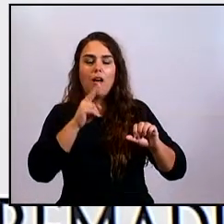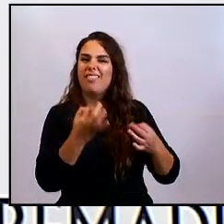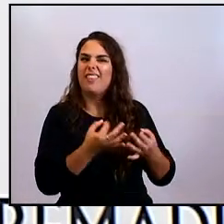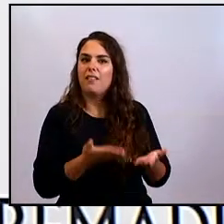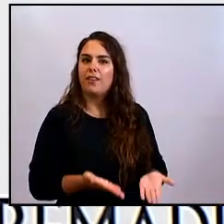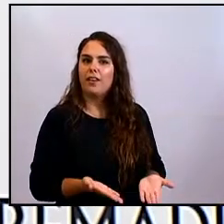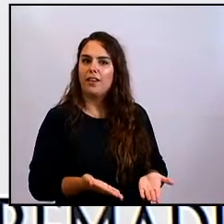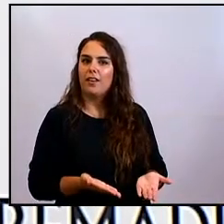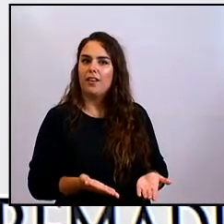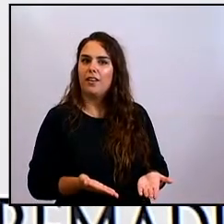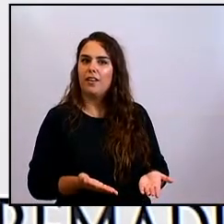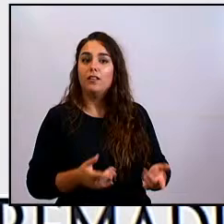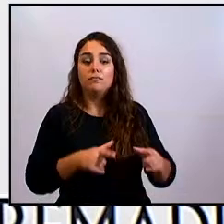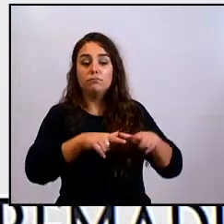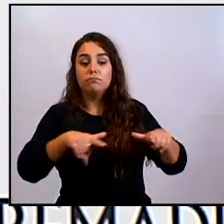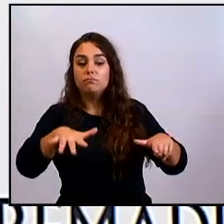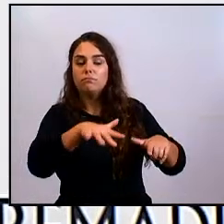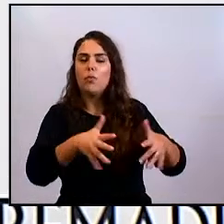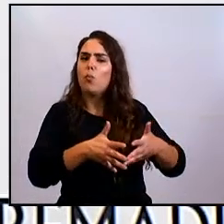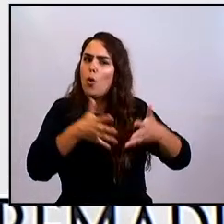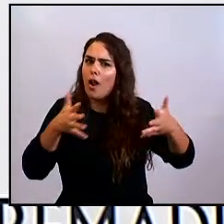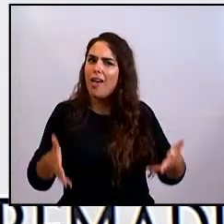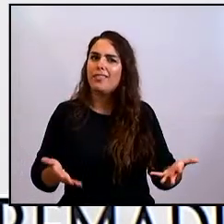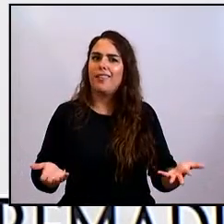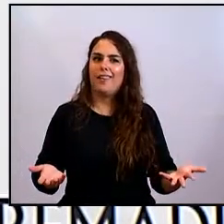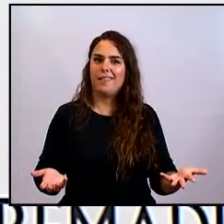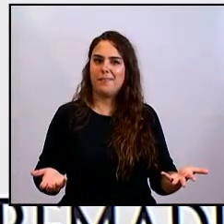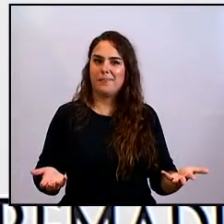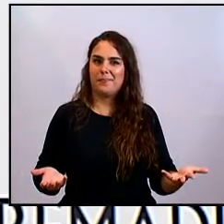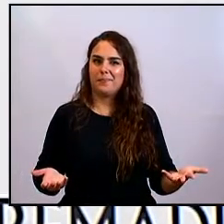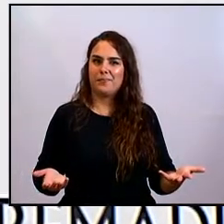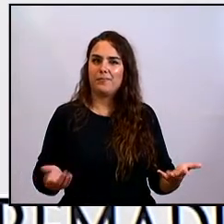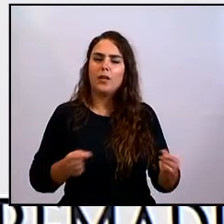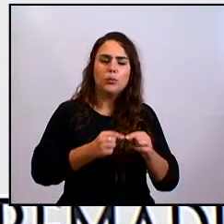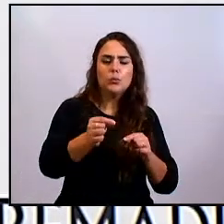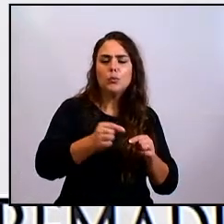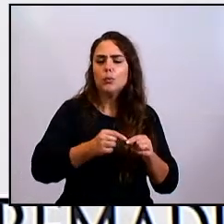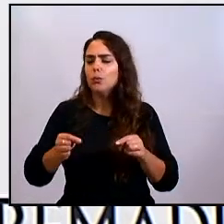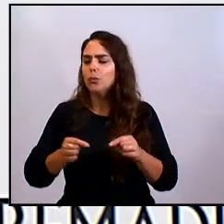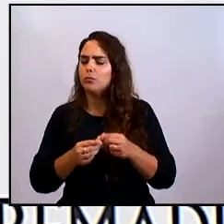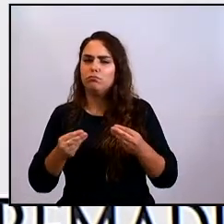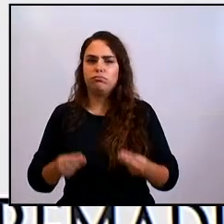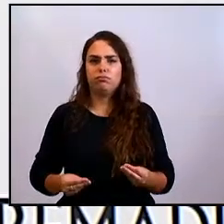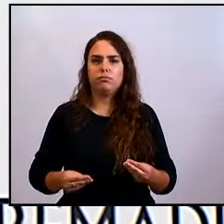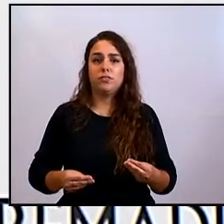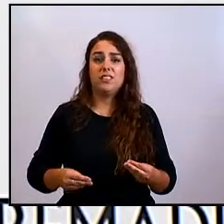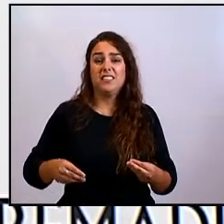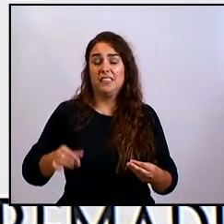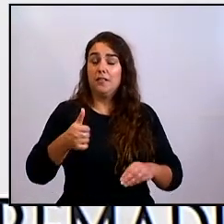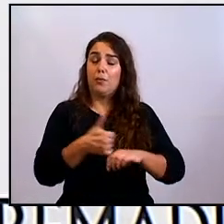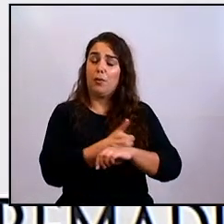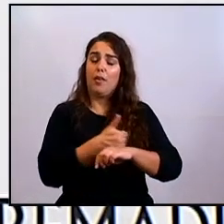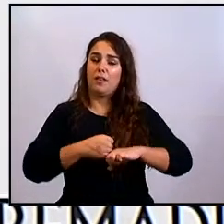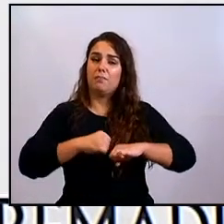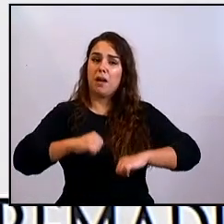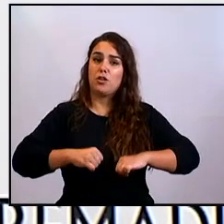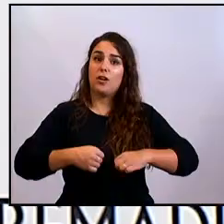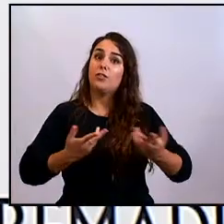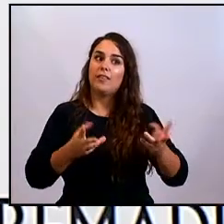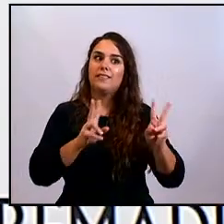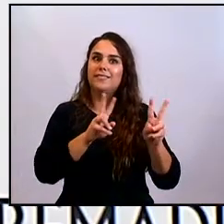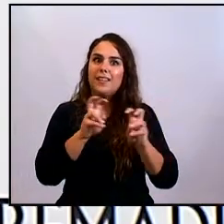una superficie muy grande, con una gran dispersión, con una población envejecida, y esas cuestiones también